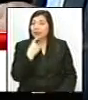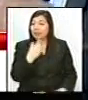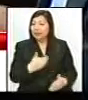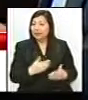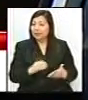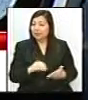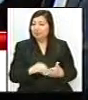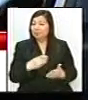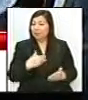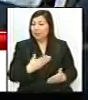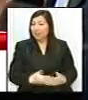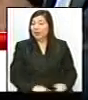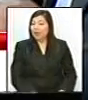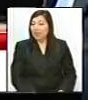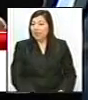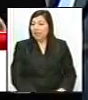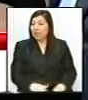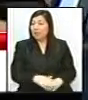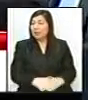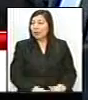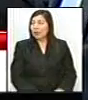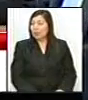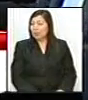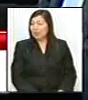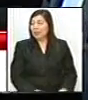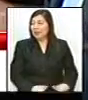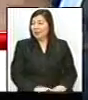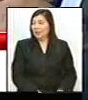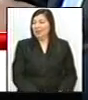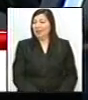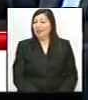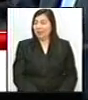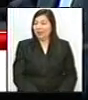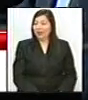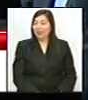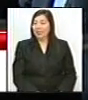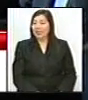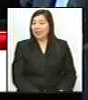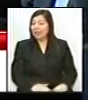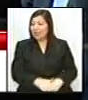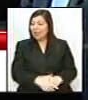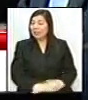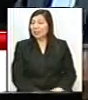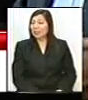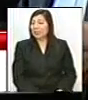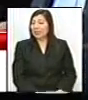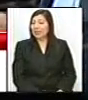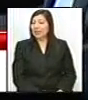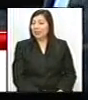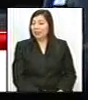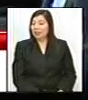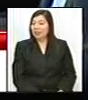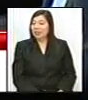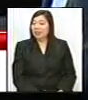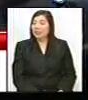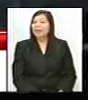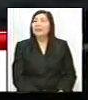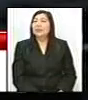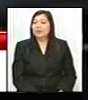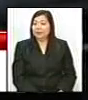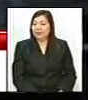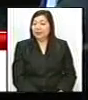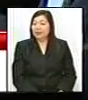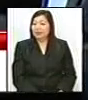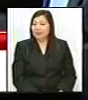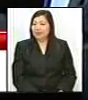las posibilidades que estas zonas establecen en cuanto a materia tributaria, etcétera, para poder desarrollarlas inmediatamente